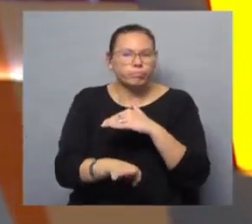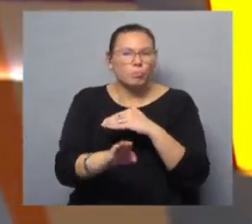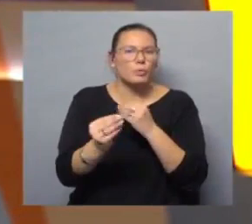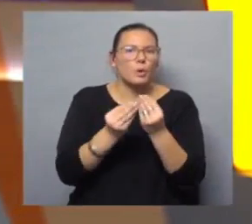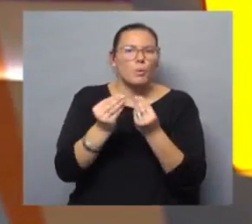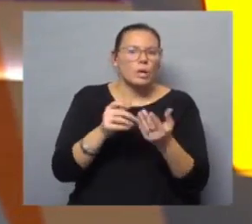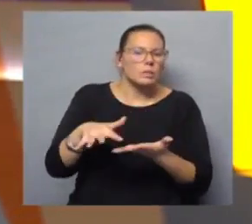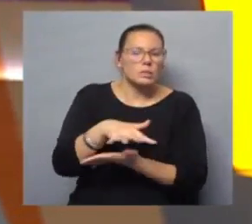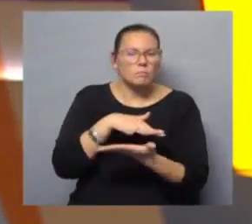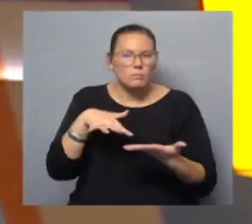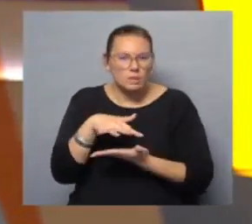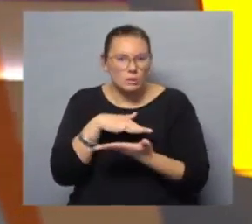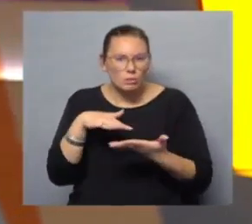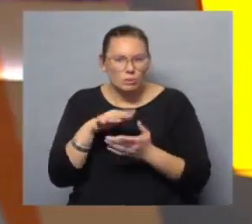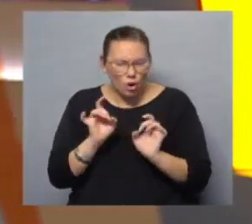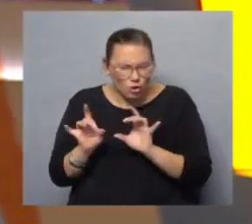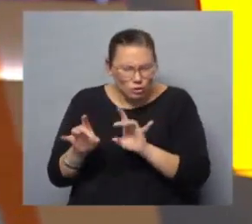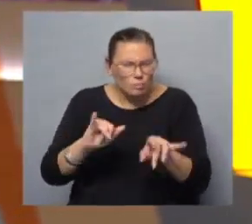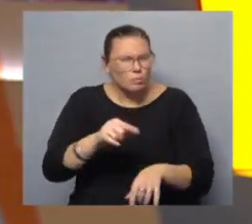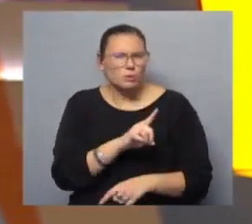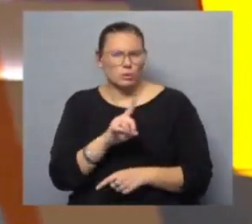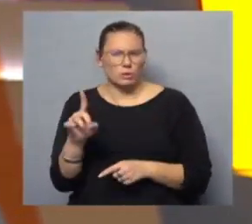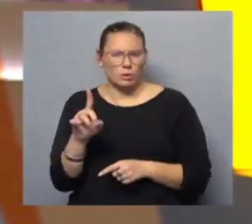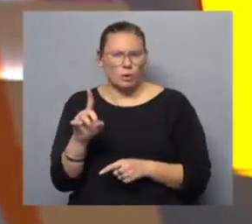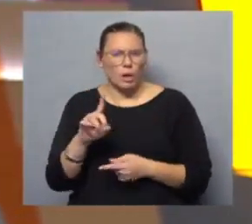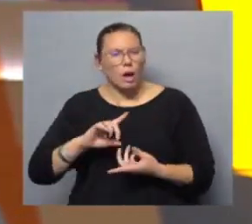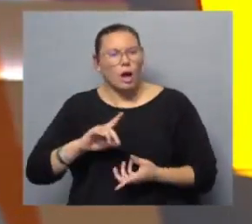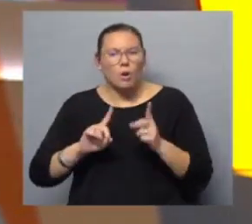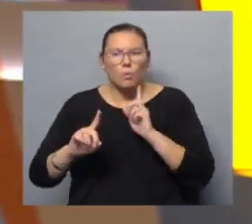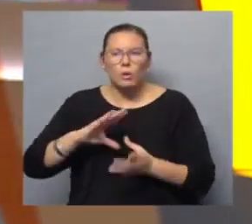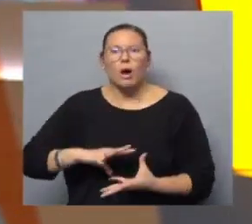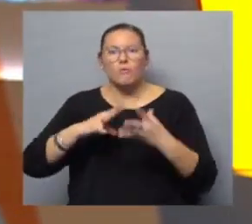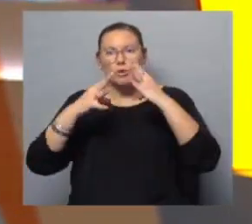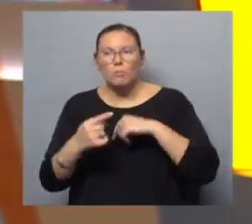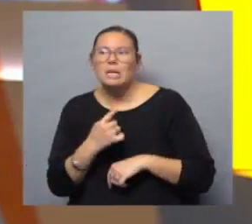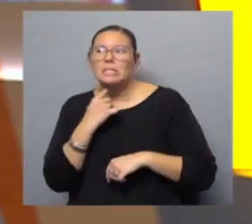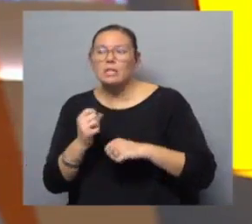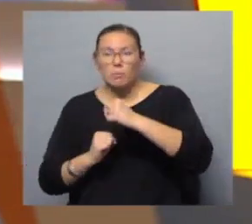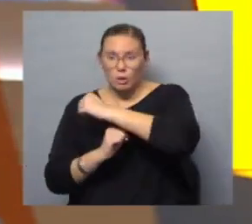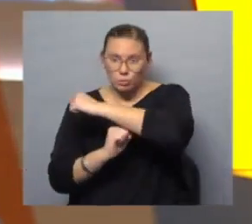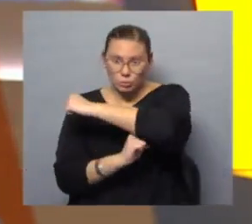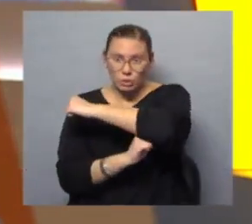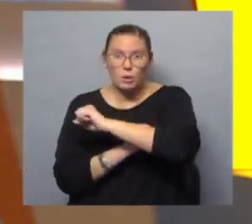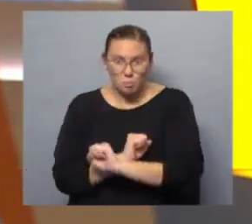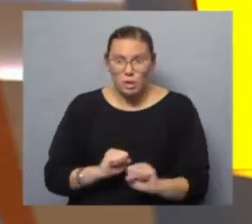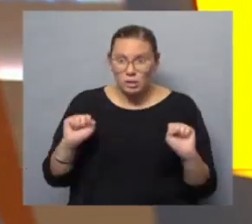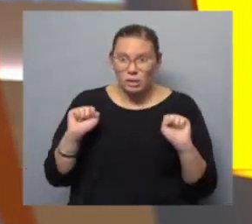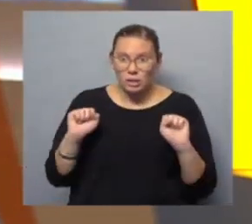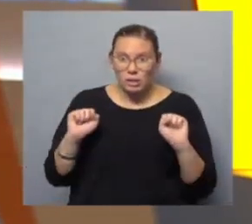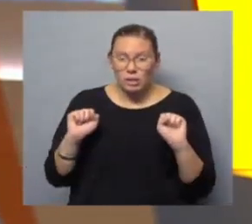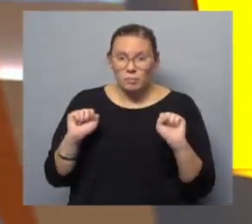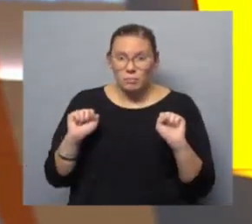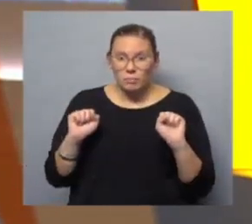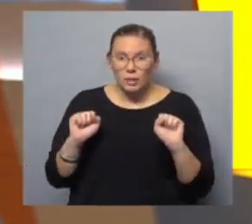su estado de conservación? ¿Las estamos contaminando? ¿Hay maneras de utilizarlas de forma sostenible?